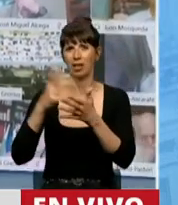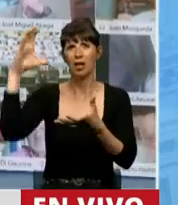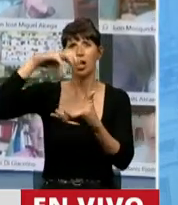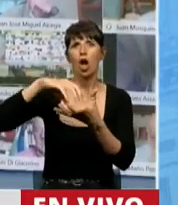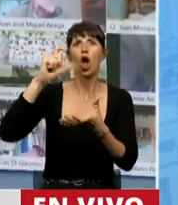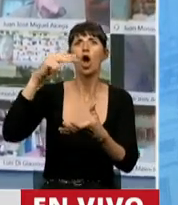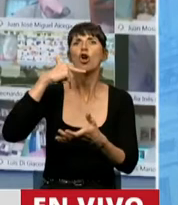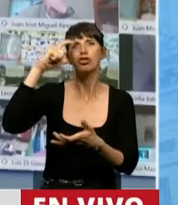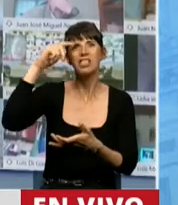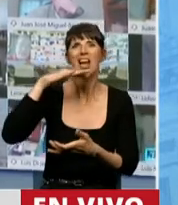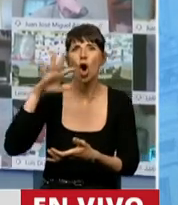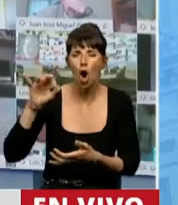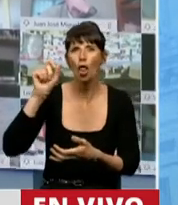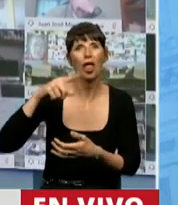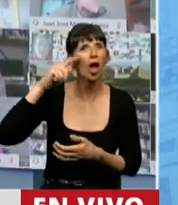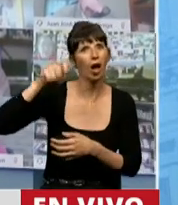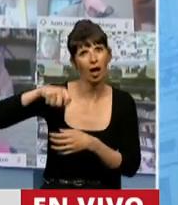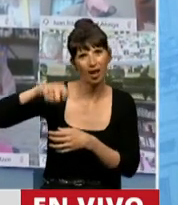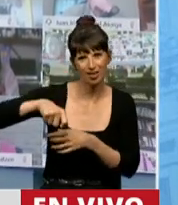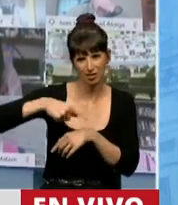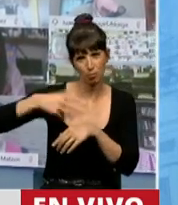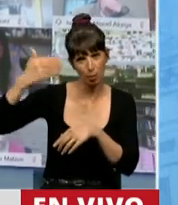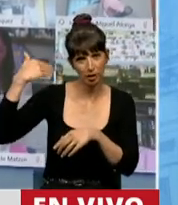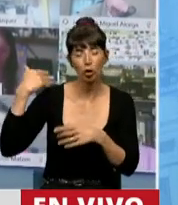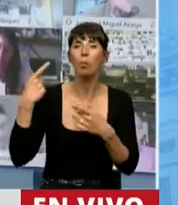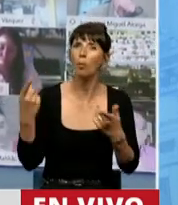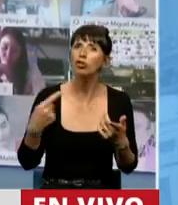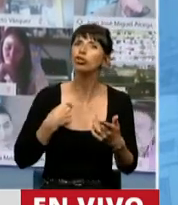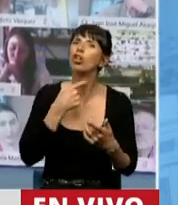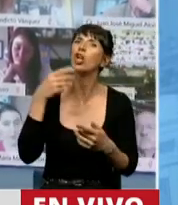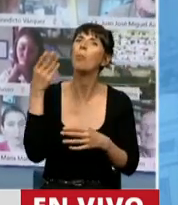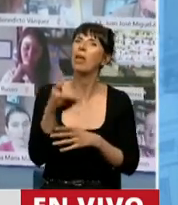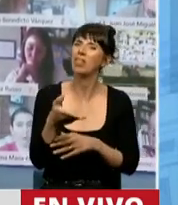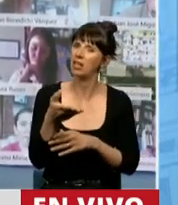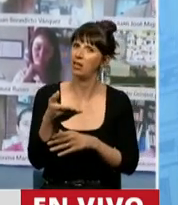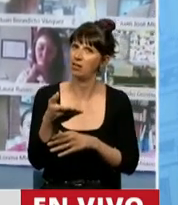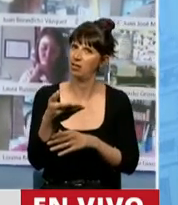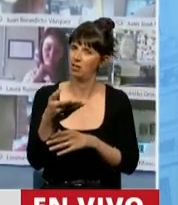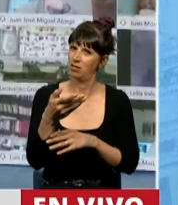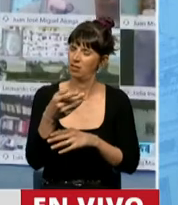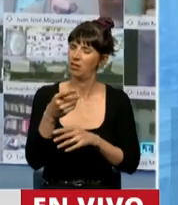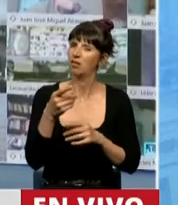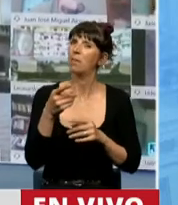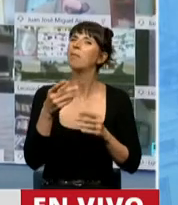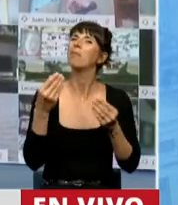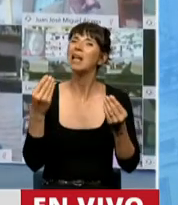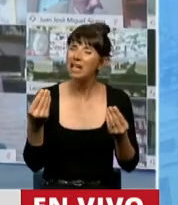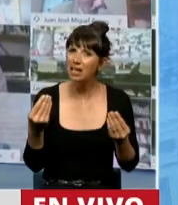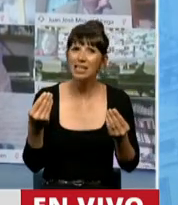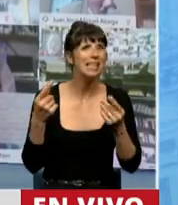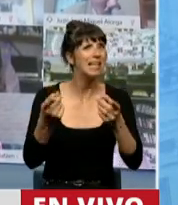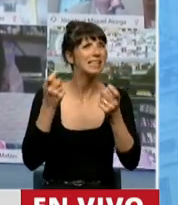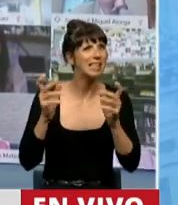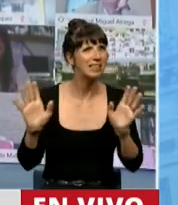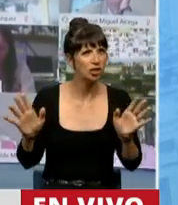tanto. Por lo tanto, señor presidente, mi moción de orden está vinculada a la necesidad